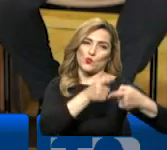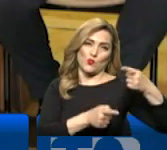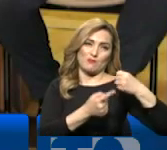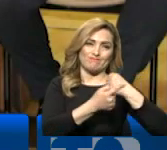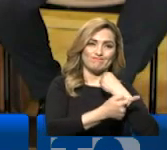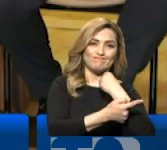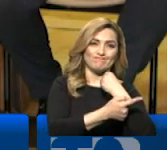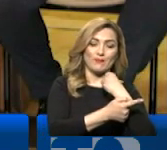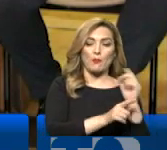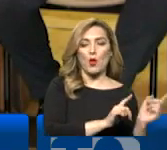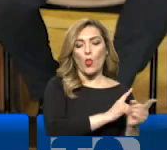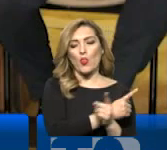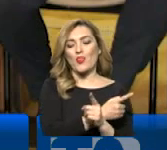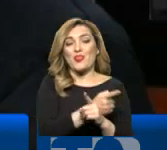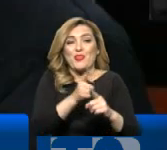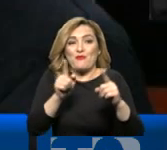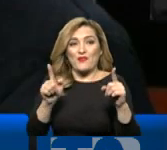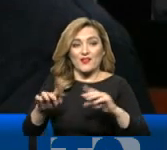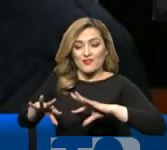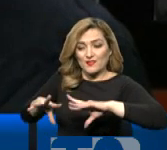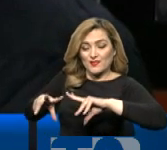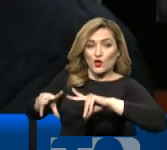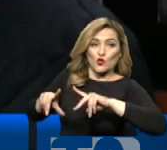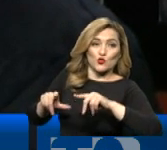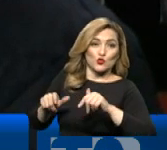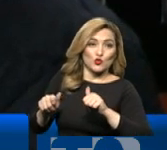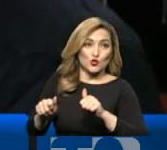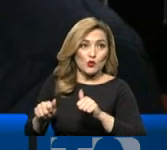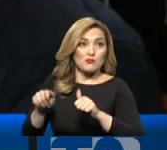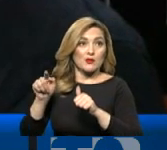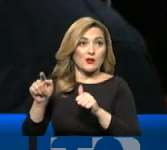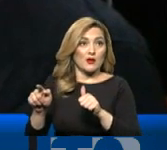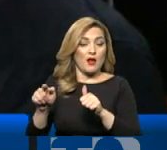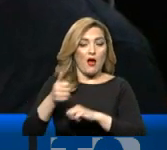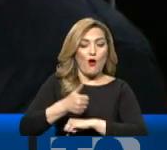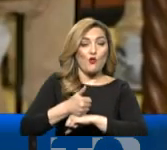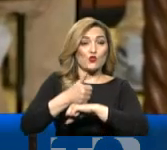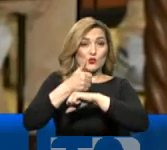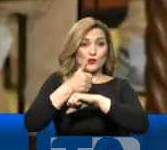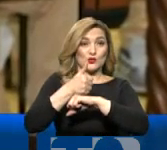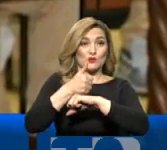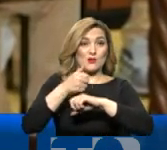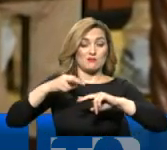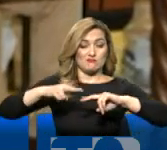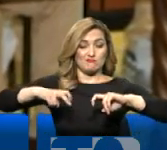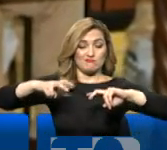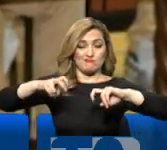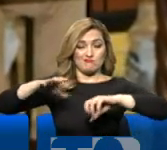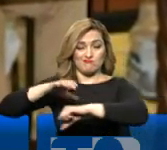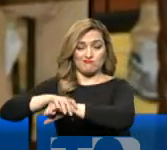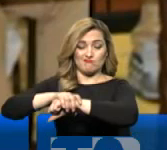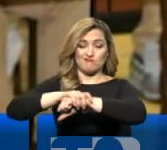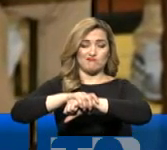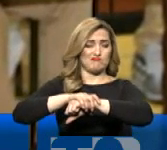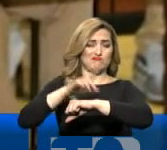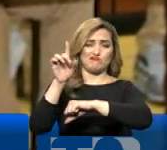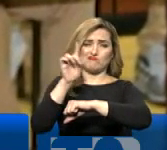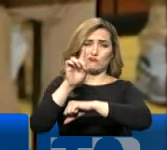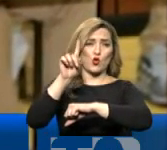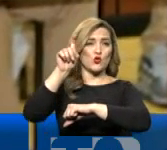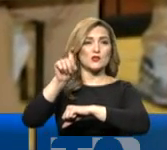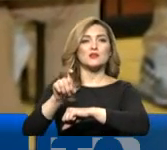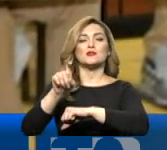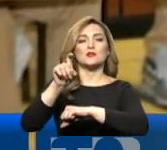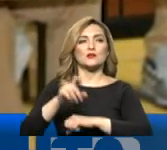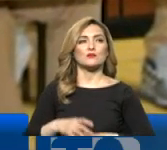relacionados con el ejercicio de su cargo, no requería ningún tipo de autorización o levantamiento de inmunidad parlamentaria. Eso sí, goza